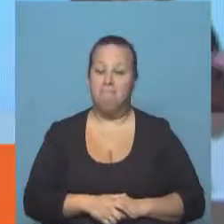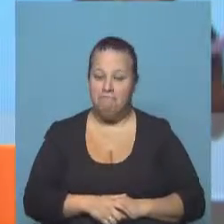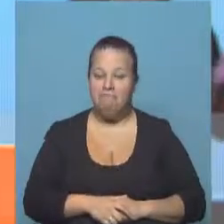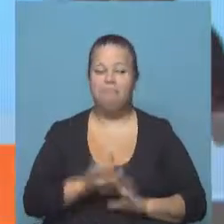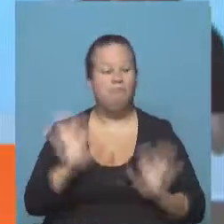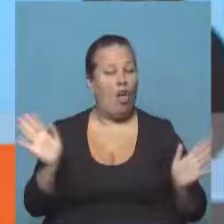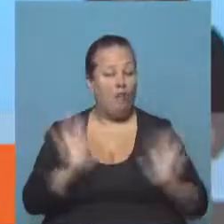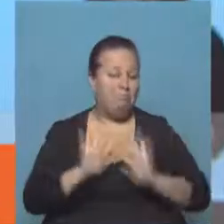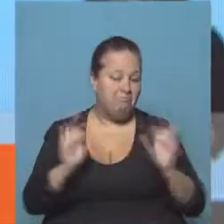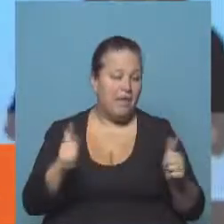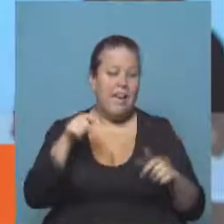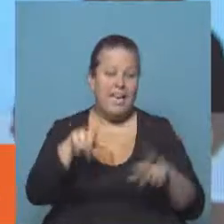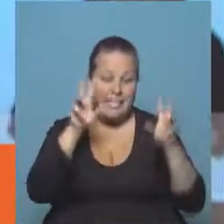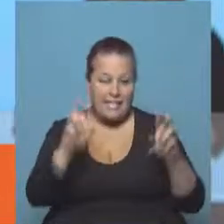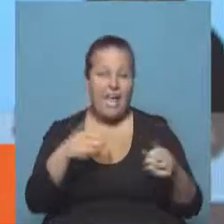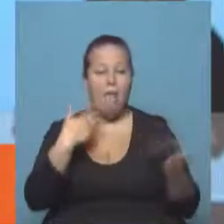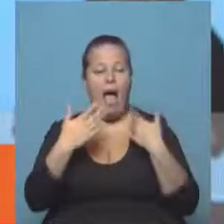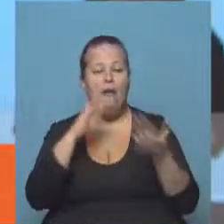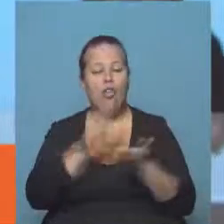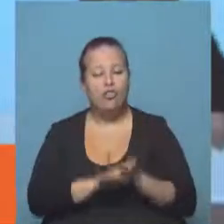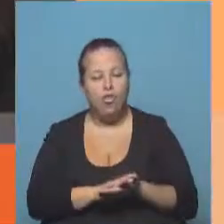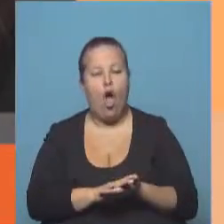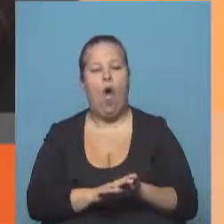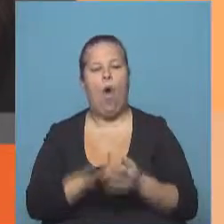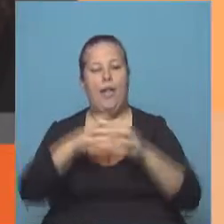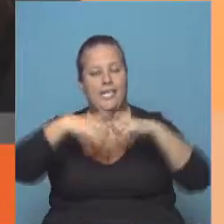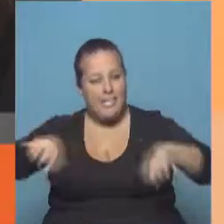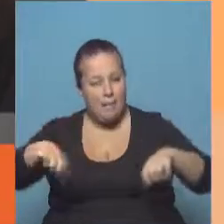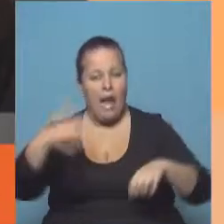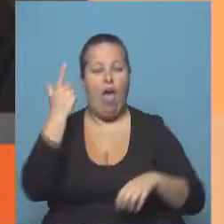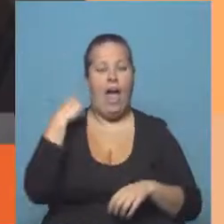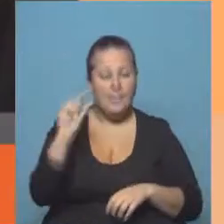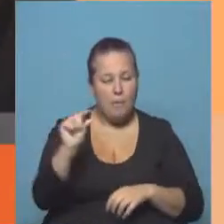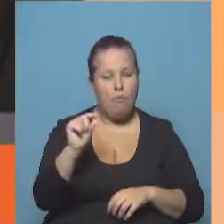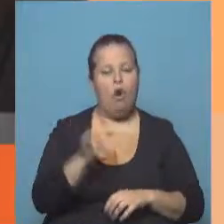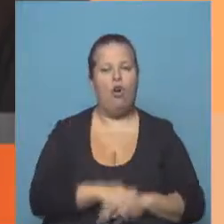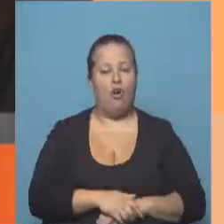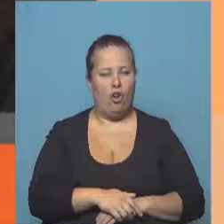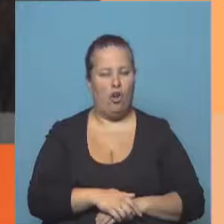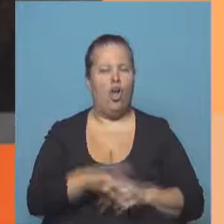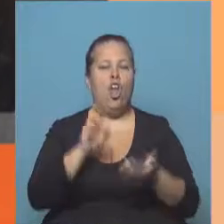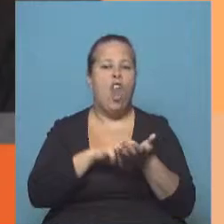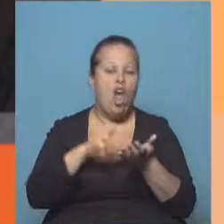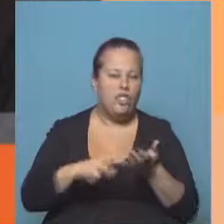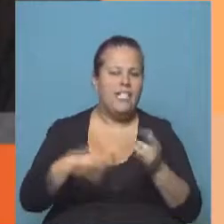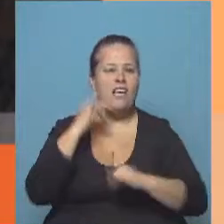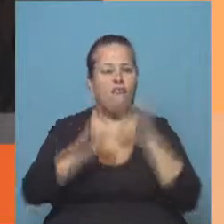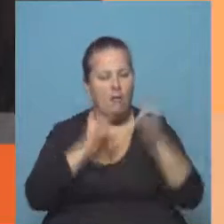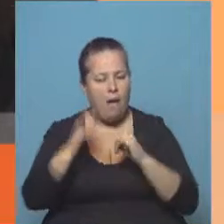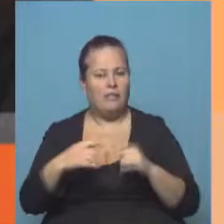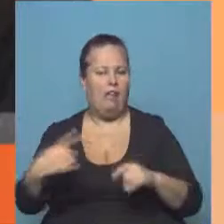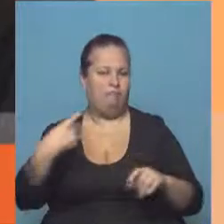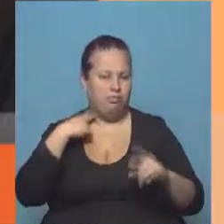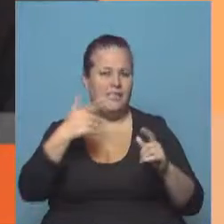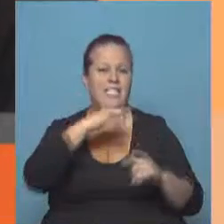Claro. No, bueno, y en este sentido, hablando de esto de la grieta, hace poco ha habido noticias e informaciones, escraches, por